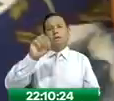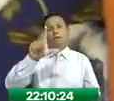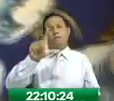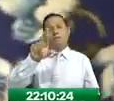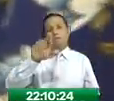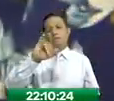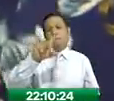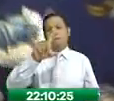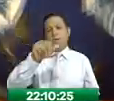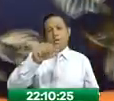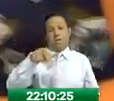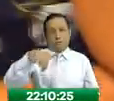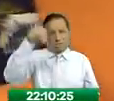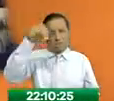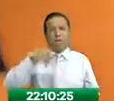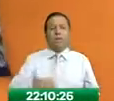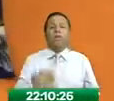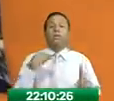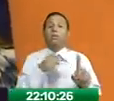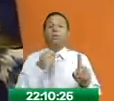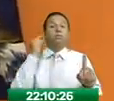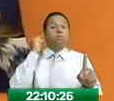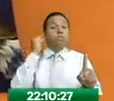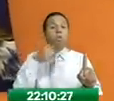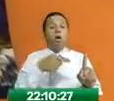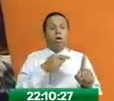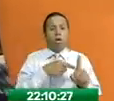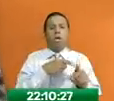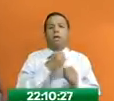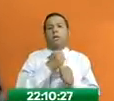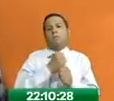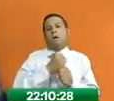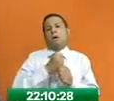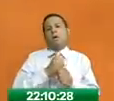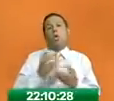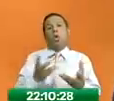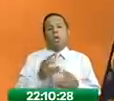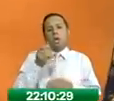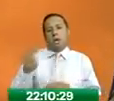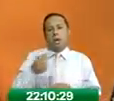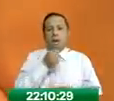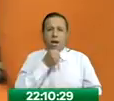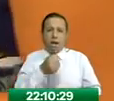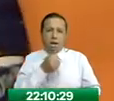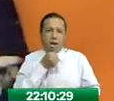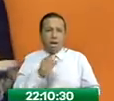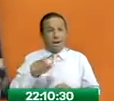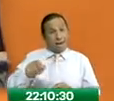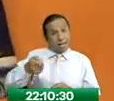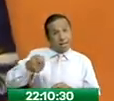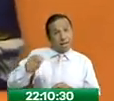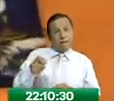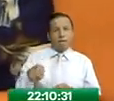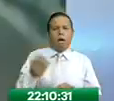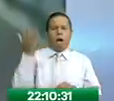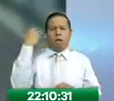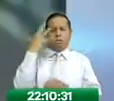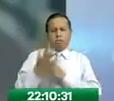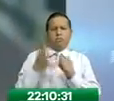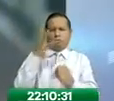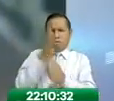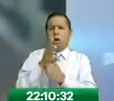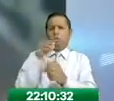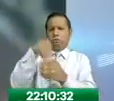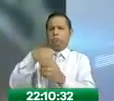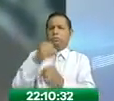Guayaquil. La perjudicada se dirigía a la radio, donde labora como locutora desde hace 5 años.